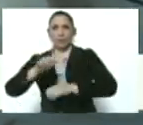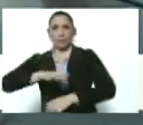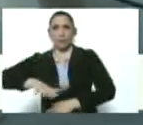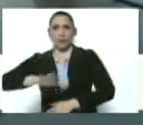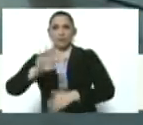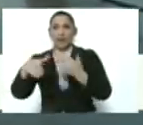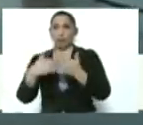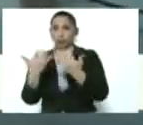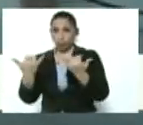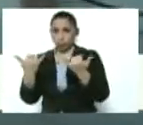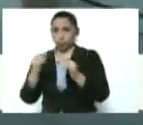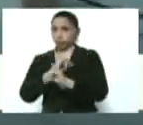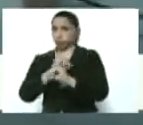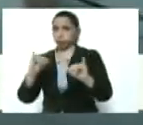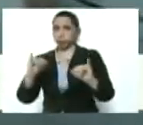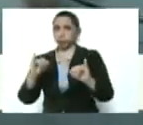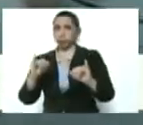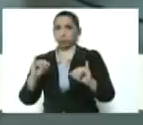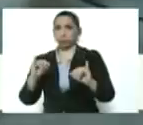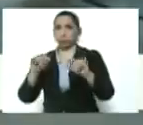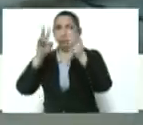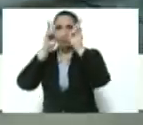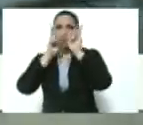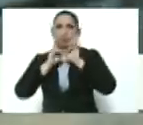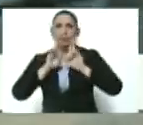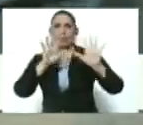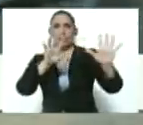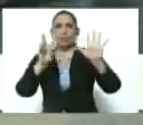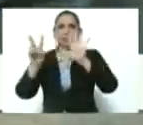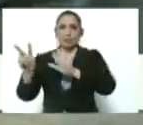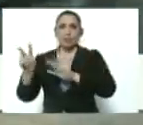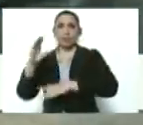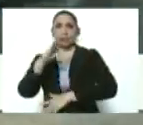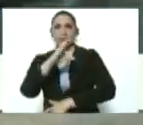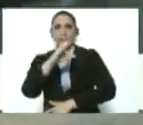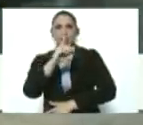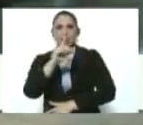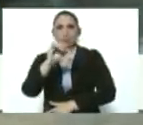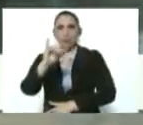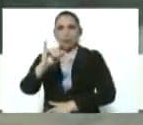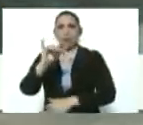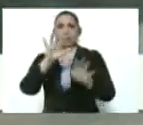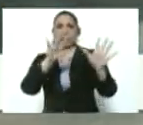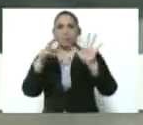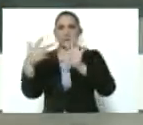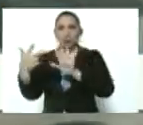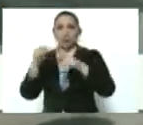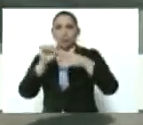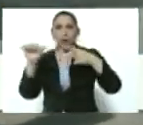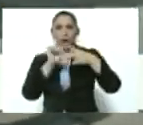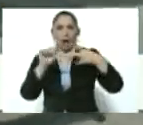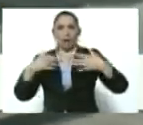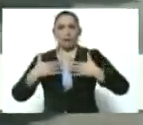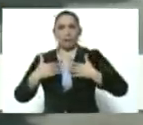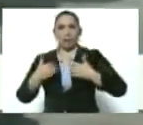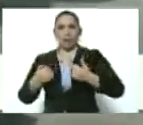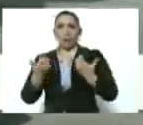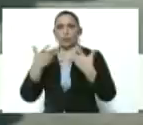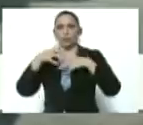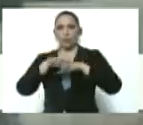ahora llevaba a cabo la desinfección de 17 sedes de las 18 áreas en salud integral comunitaria